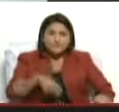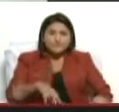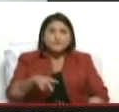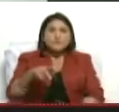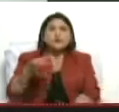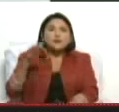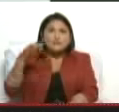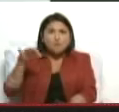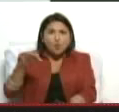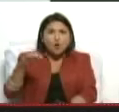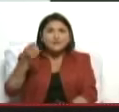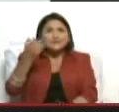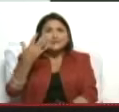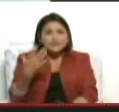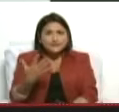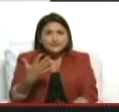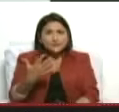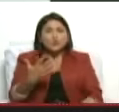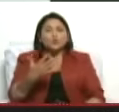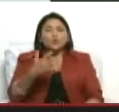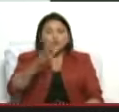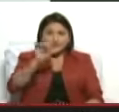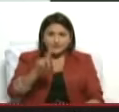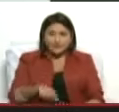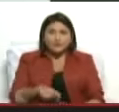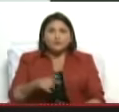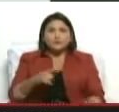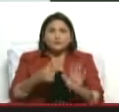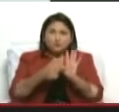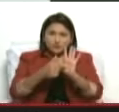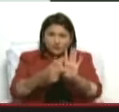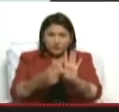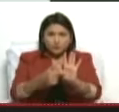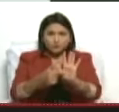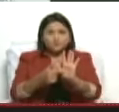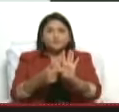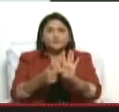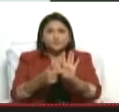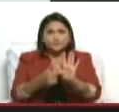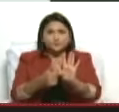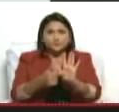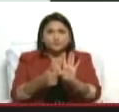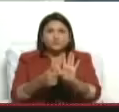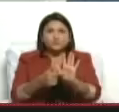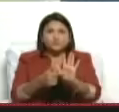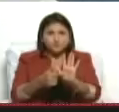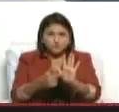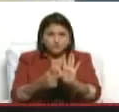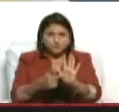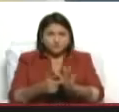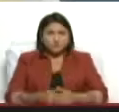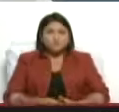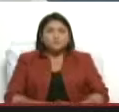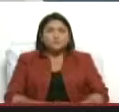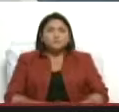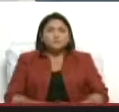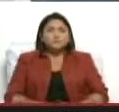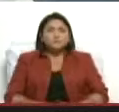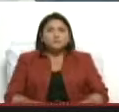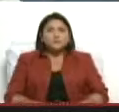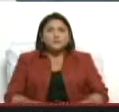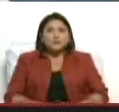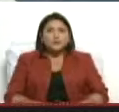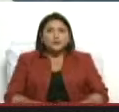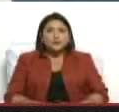Ahí está si subes por favor Ahí está en la página 3 y en la página 5